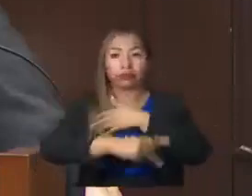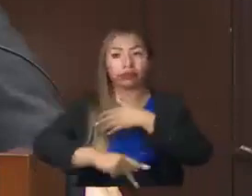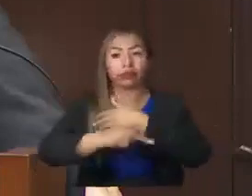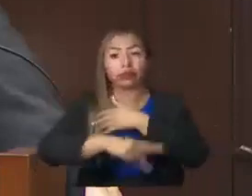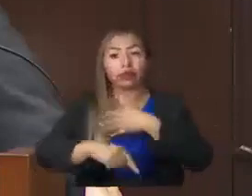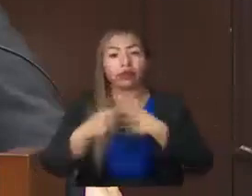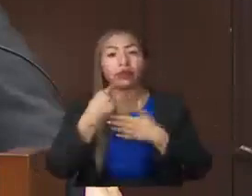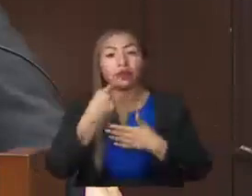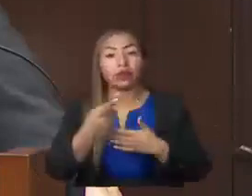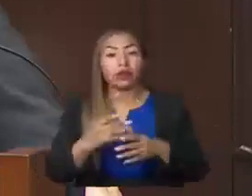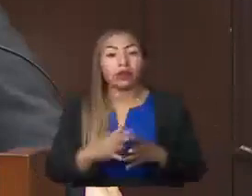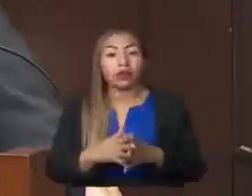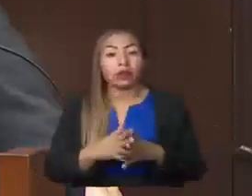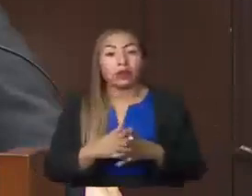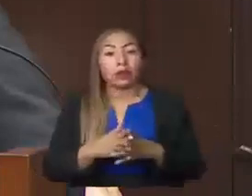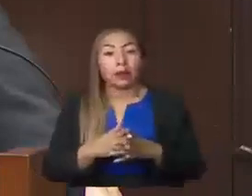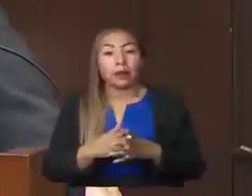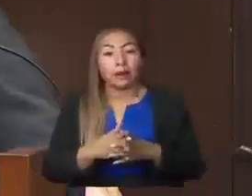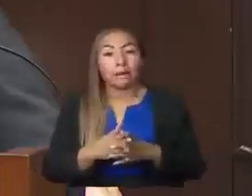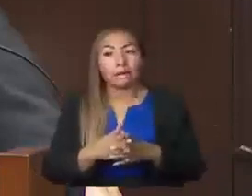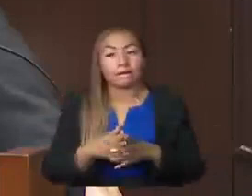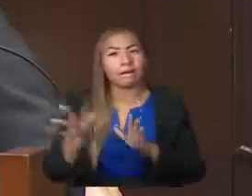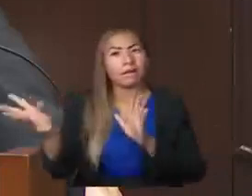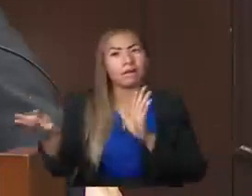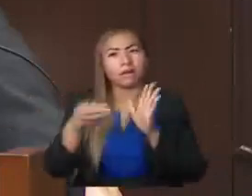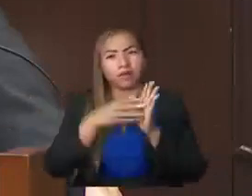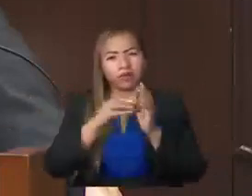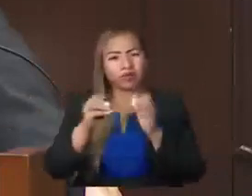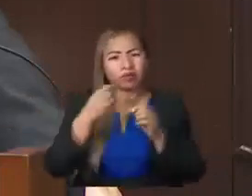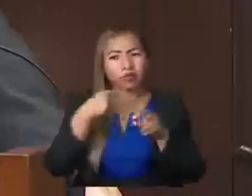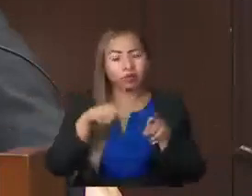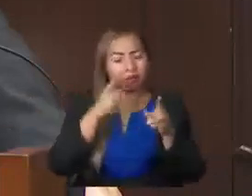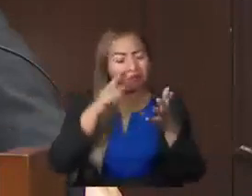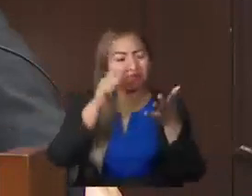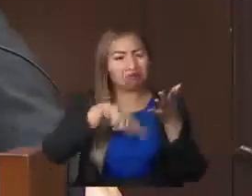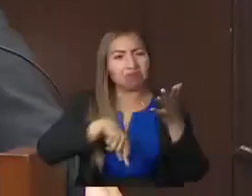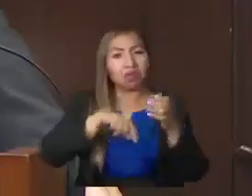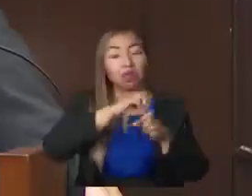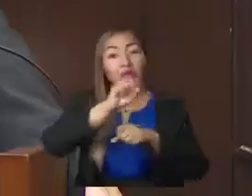del modelo de desarrollo económico y social.